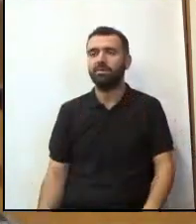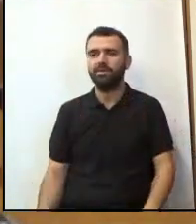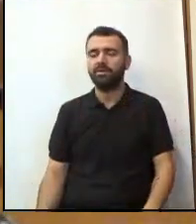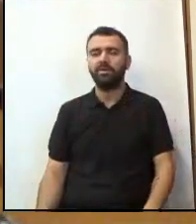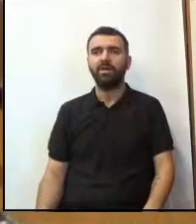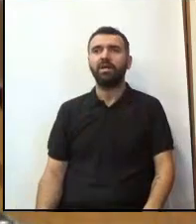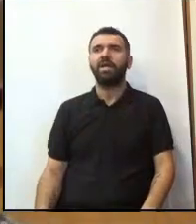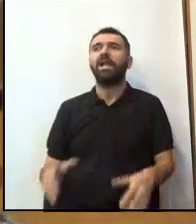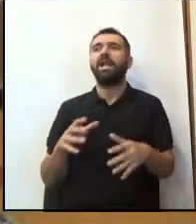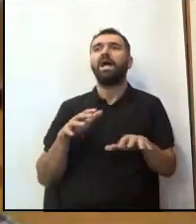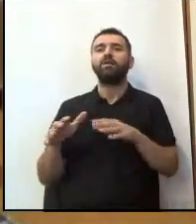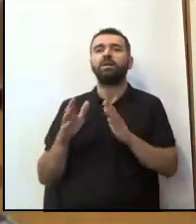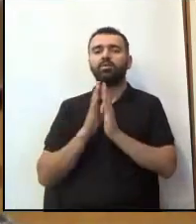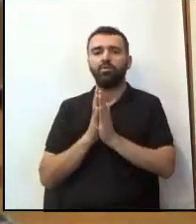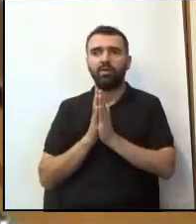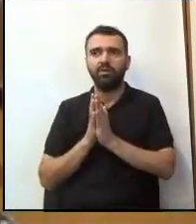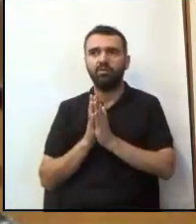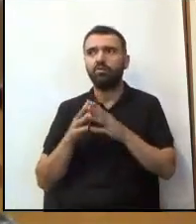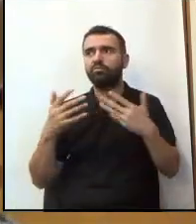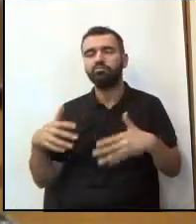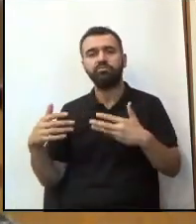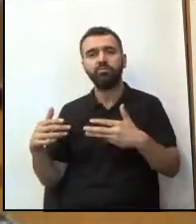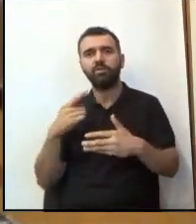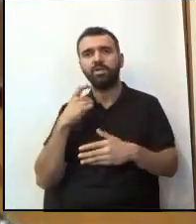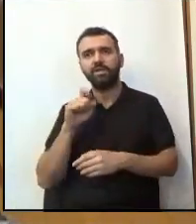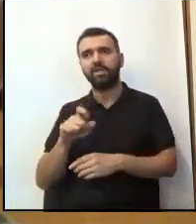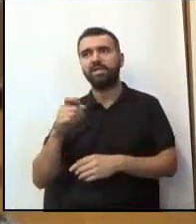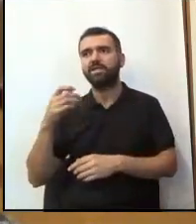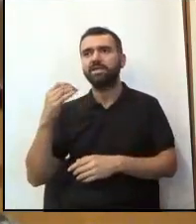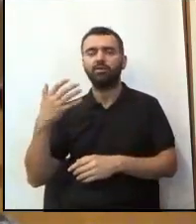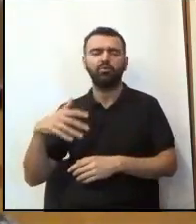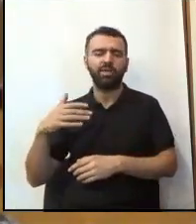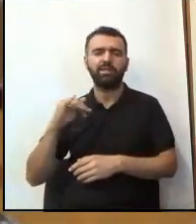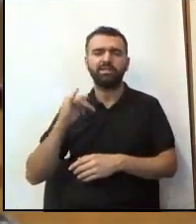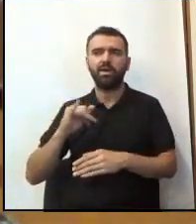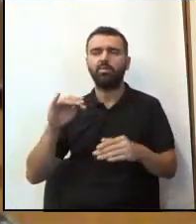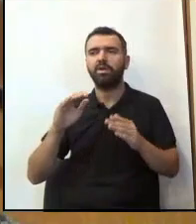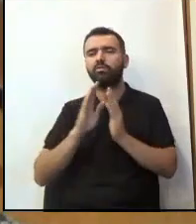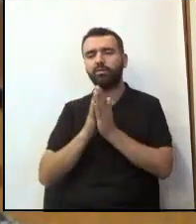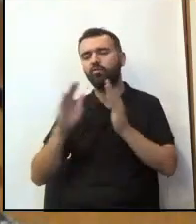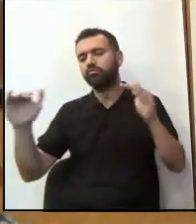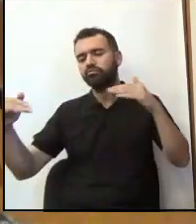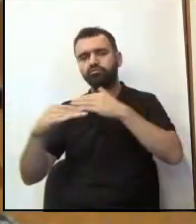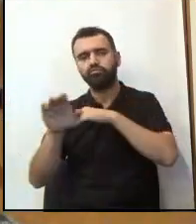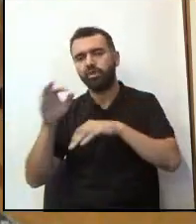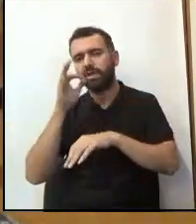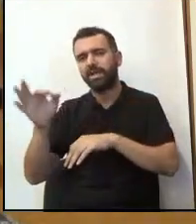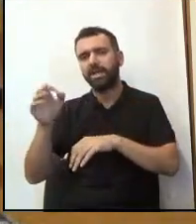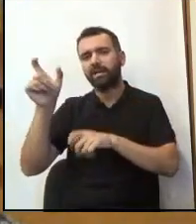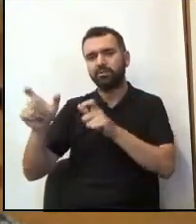La cosa es que, por favor, lo importante es que siempre hacen ronda, me pidieron que por favor le dijera a los de